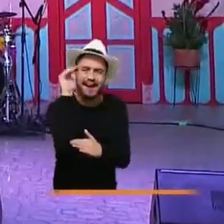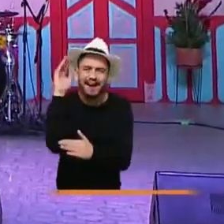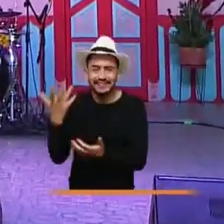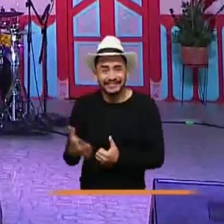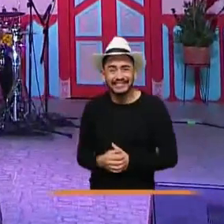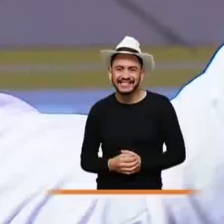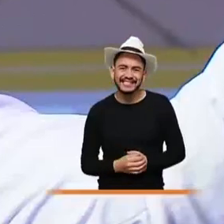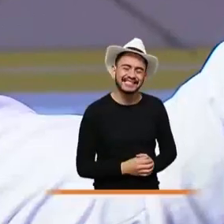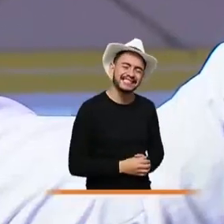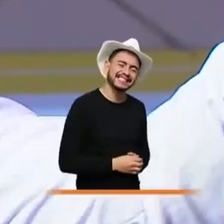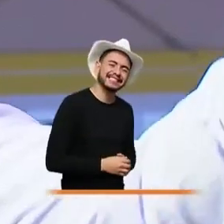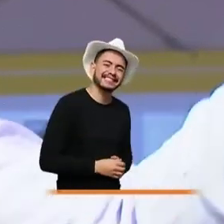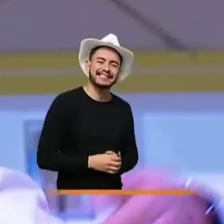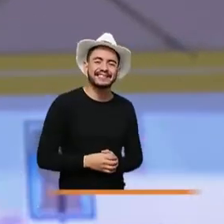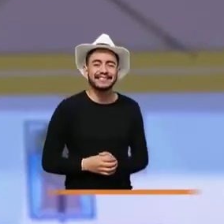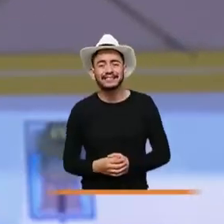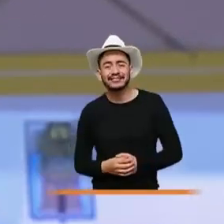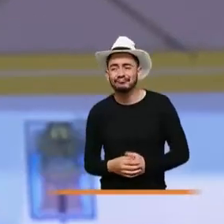yo quiero lograr